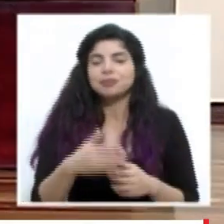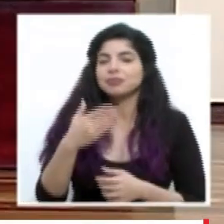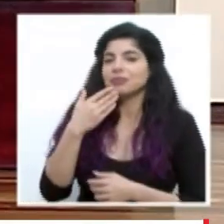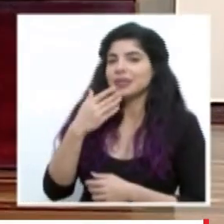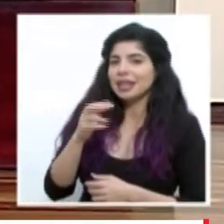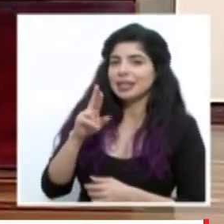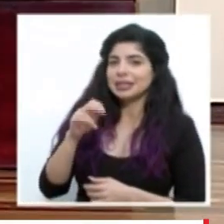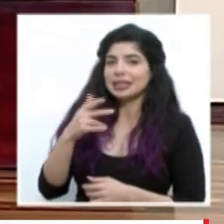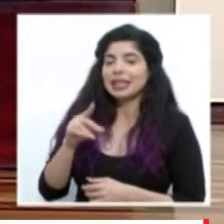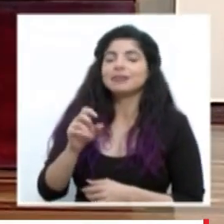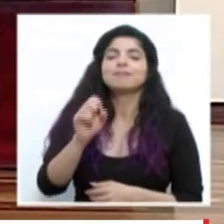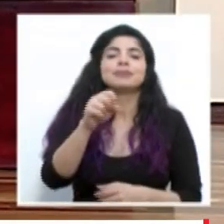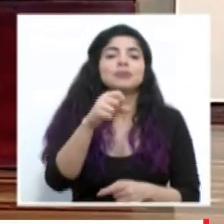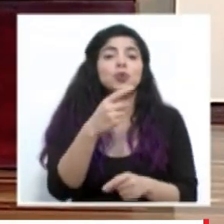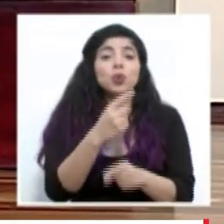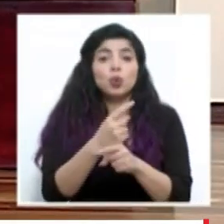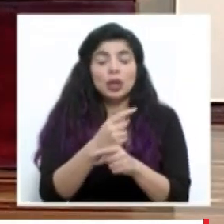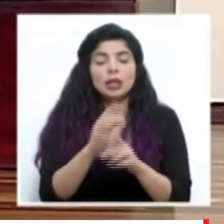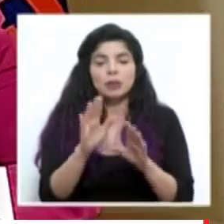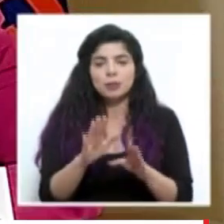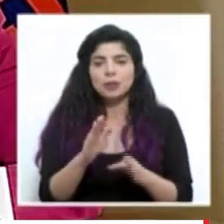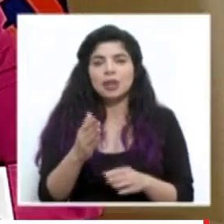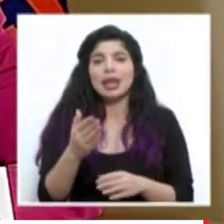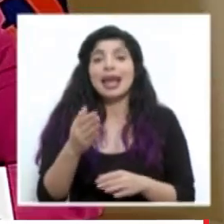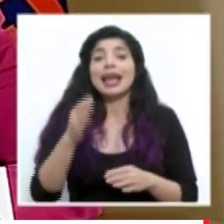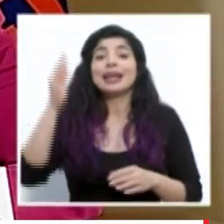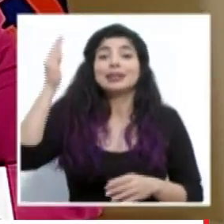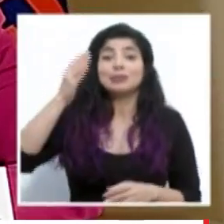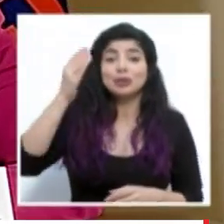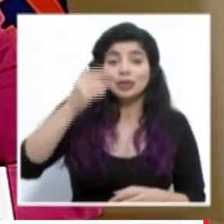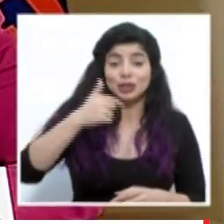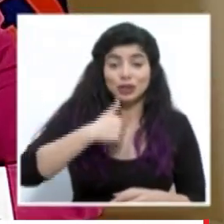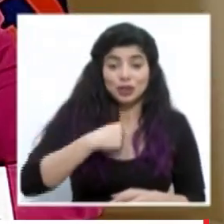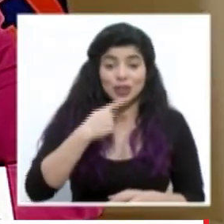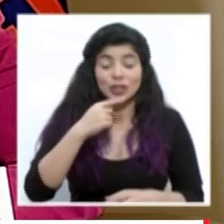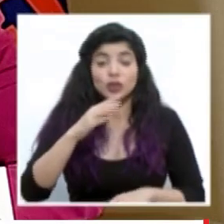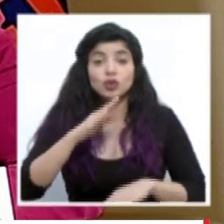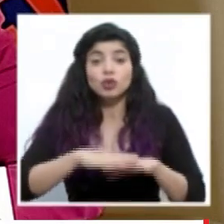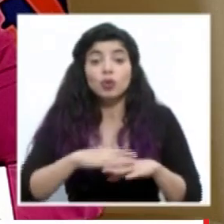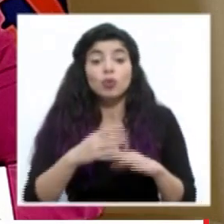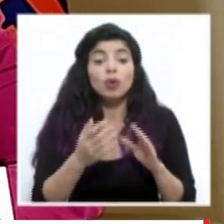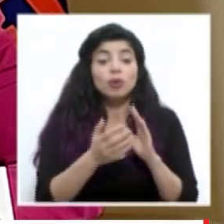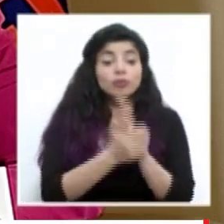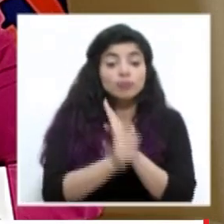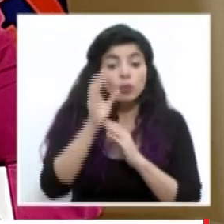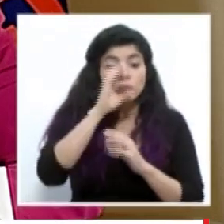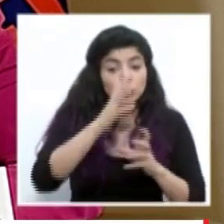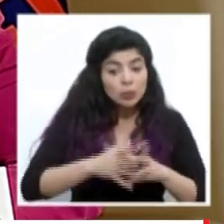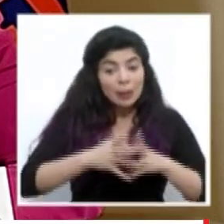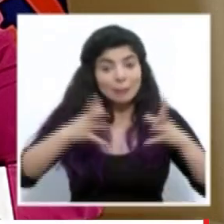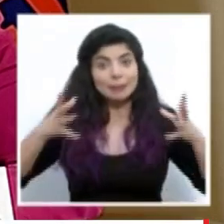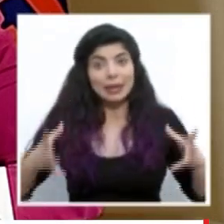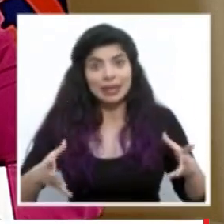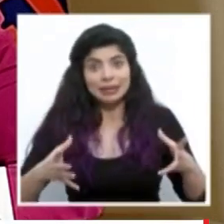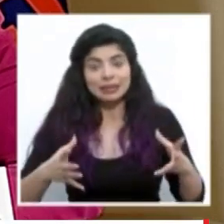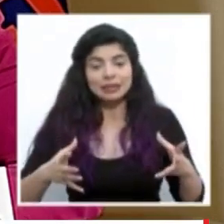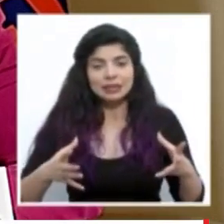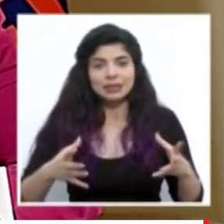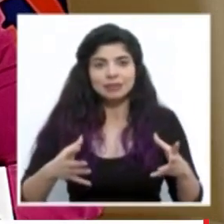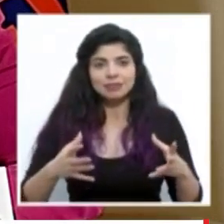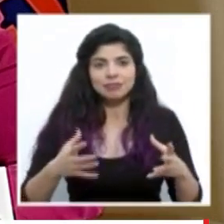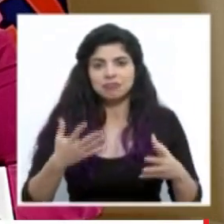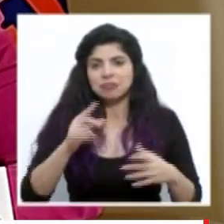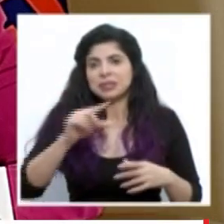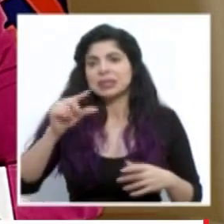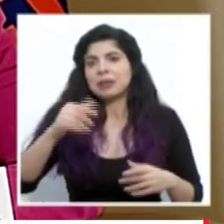Richard. Sí, correcto. De hecho, antes la exposición que les hice del aumento de capacidad, ¿verdad?, que esperamos tener en